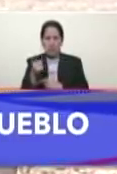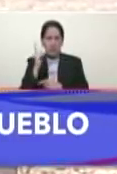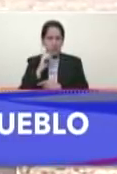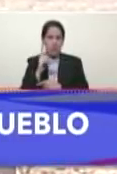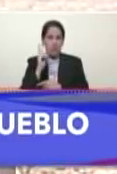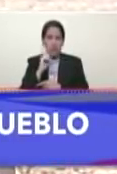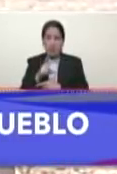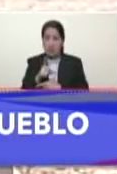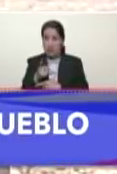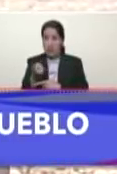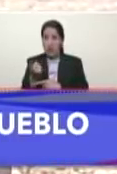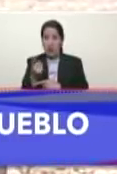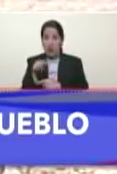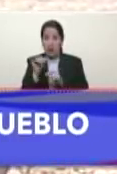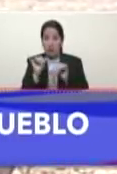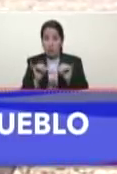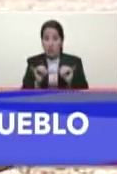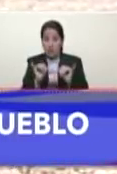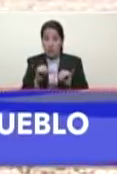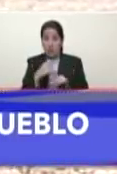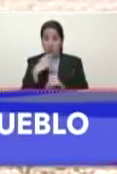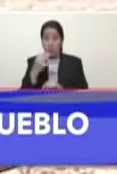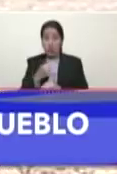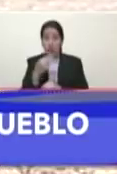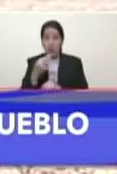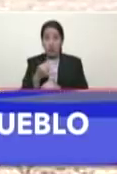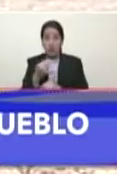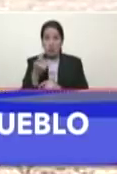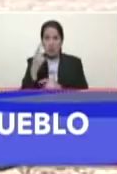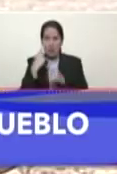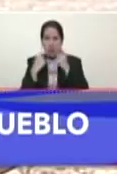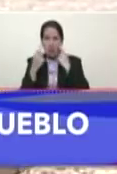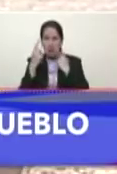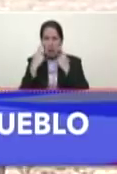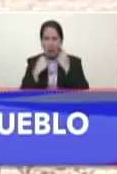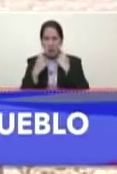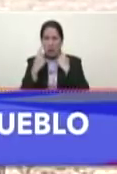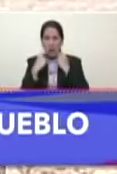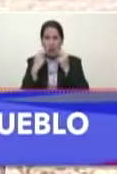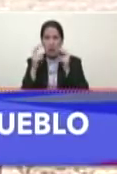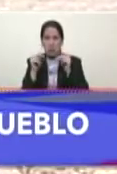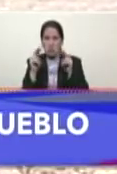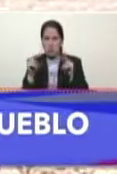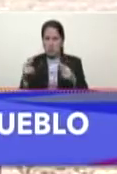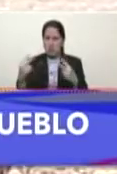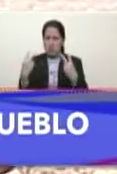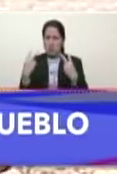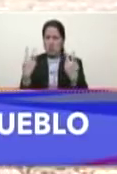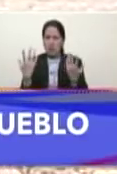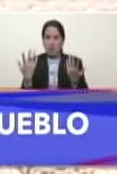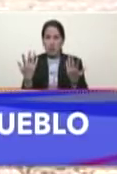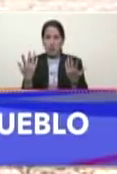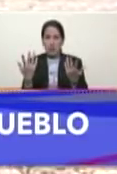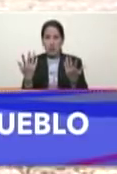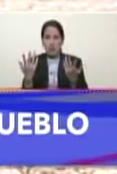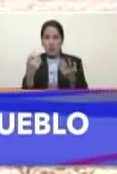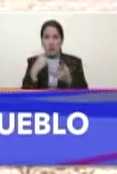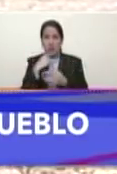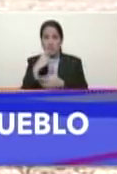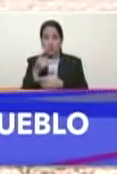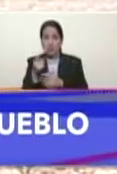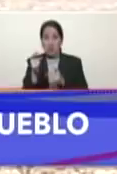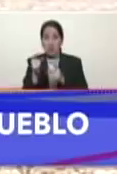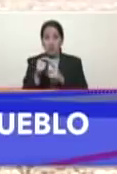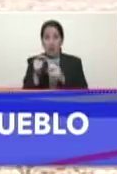quiero dramatizar. Ustedes no me ven a mí nunca lloriqueando, dramatizando. ¿Ah? Para no decir otra palabra que no se puede